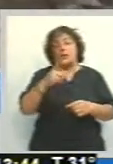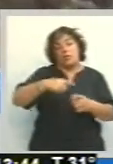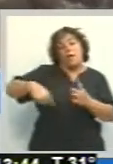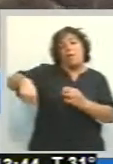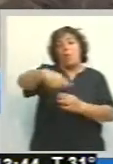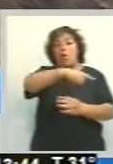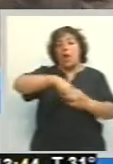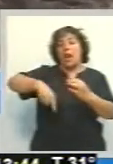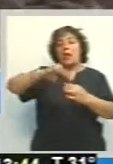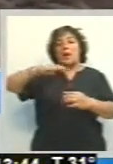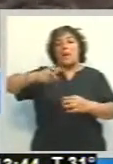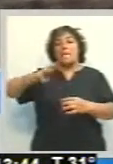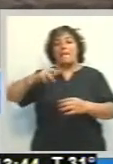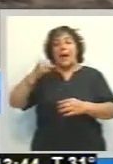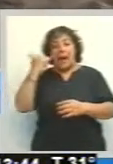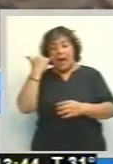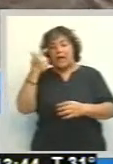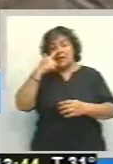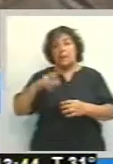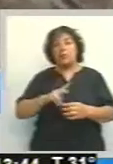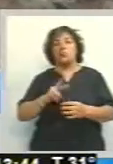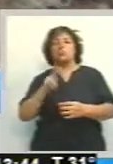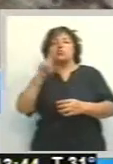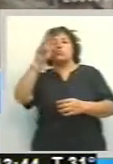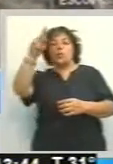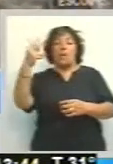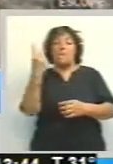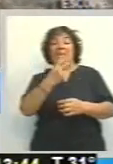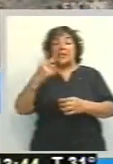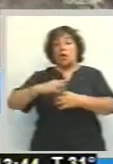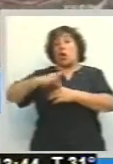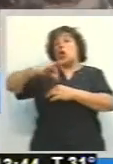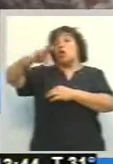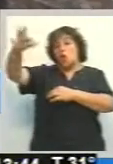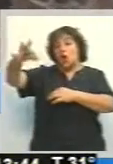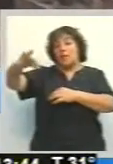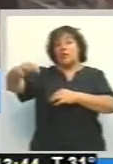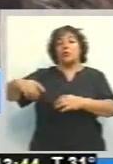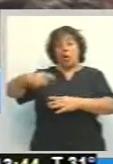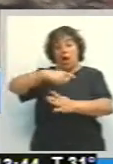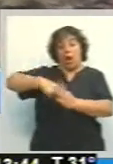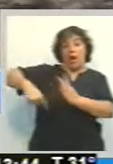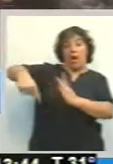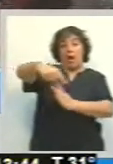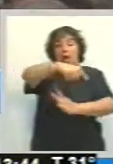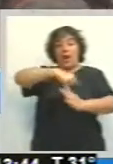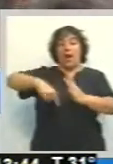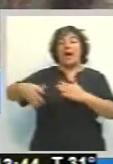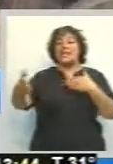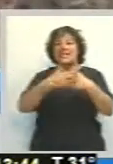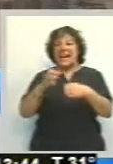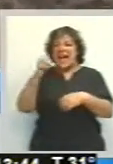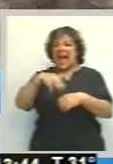lo que es el Maray y después suben los 22 kilómetros de cuesta para poder definir quién se va a